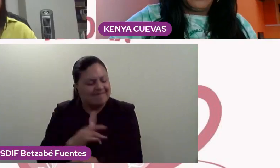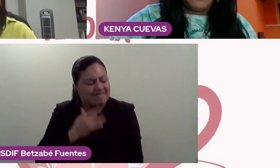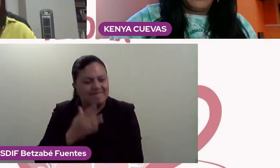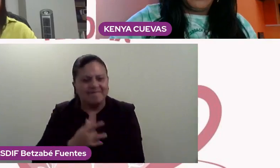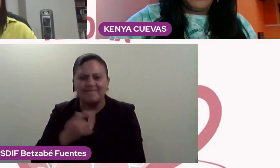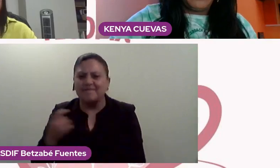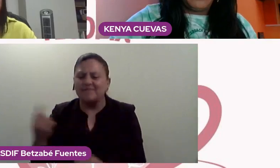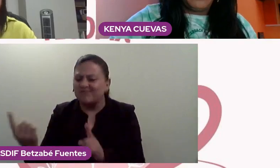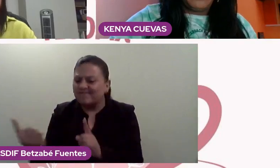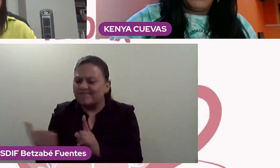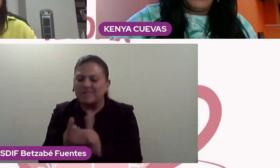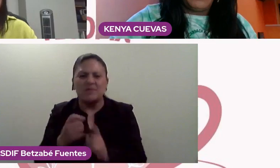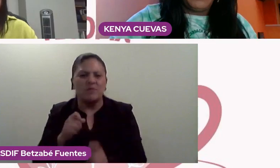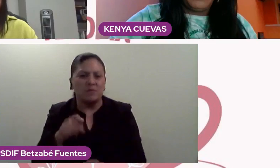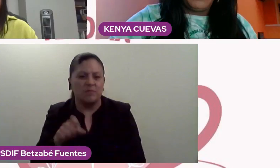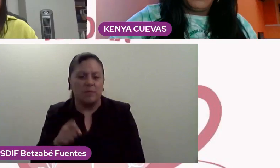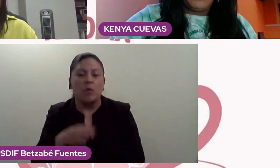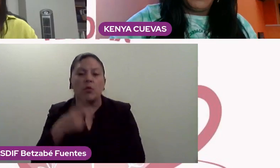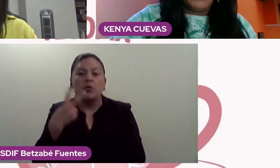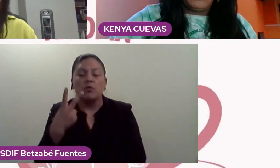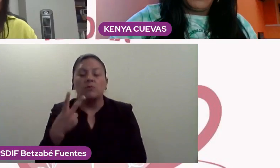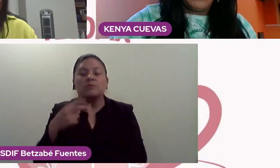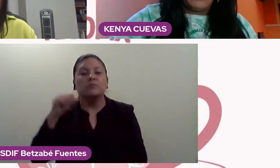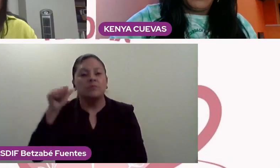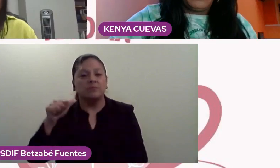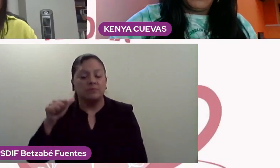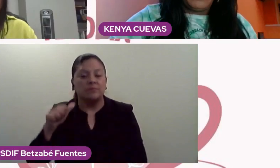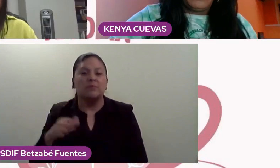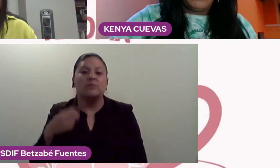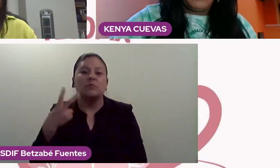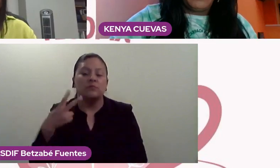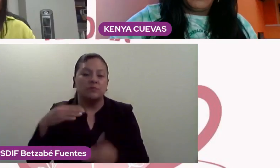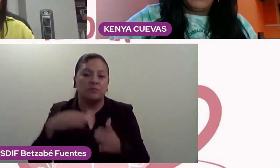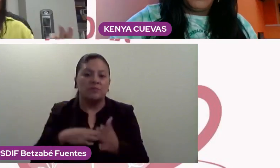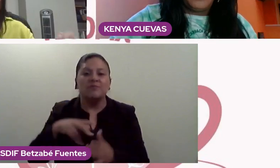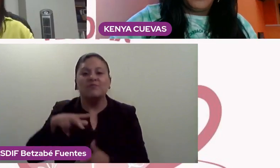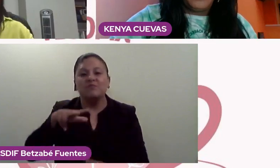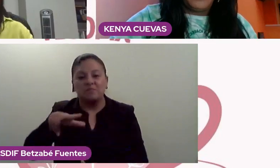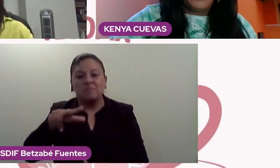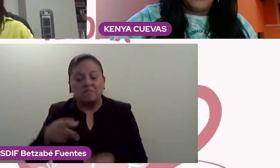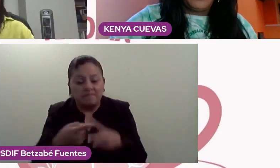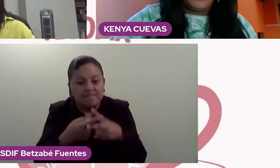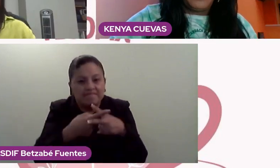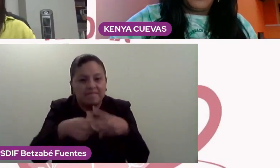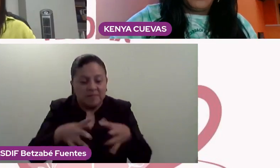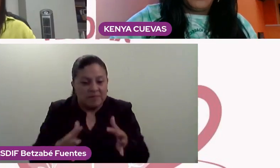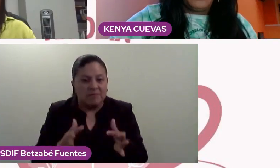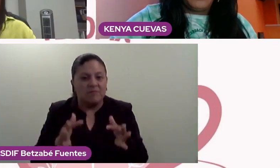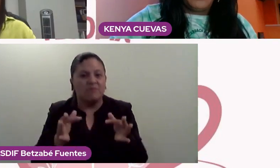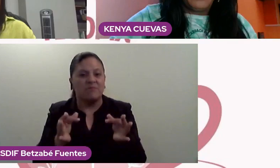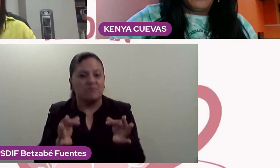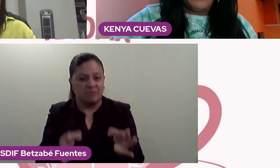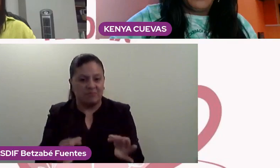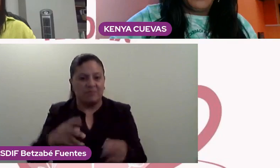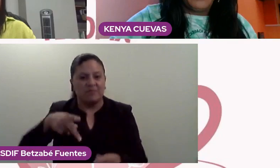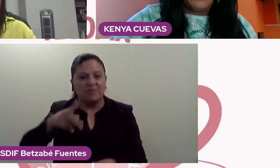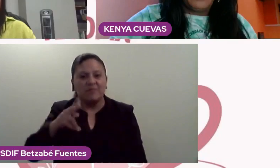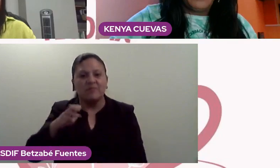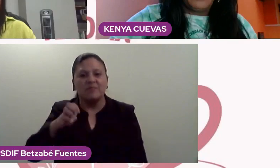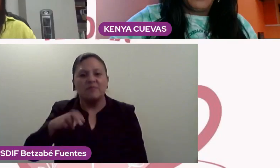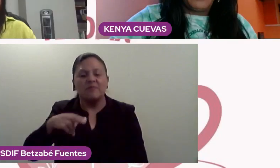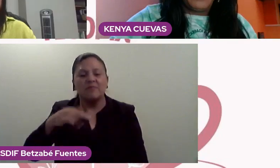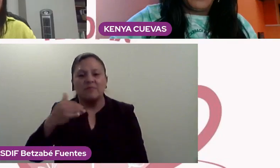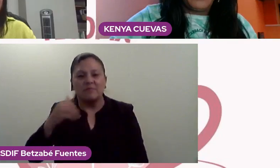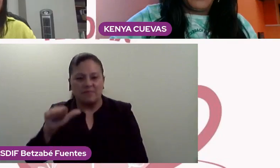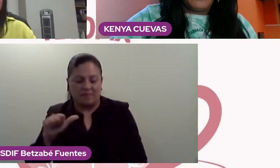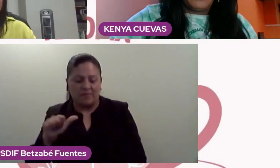legalmente desde el 2 de abril de 2018 por ti, Kenia, por fundadora y presidenta Kenia Cuevas.